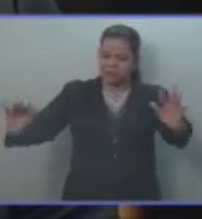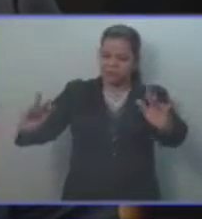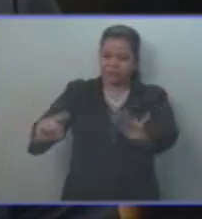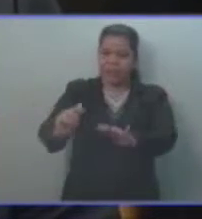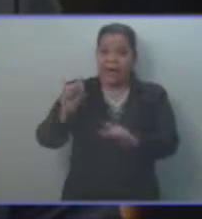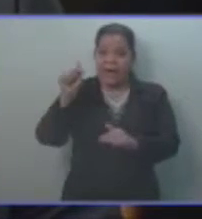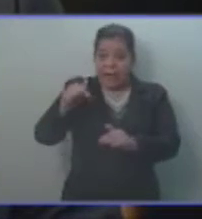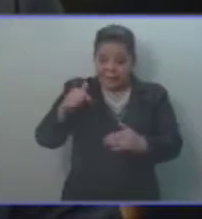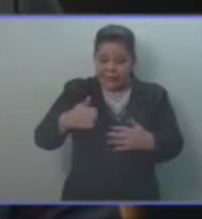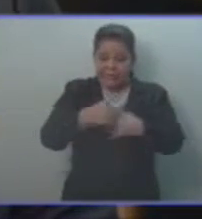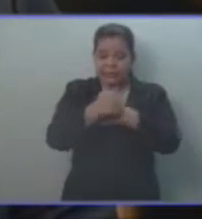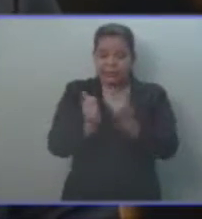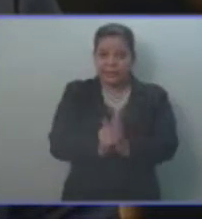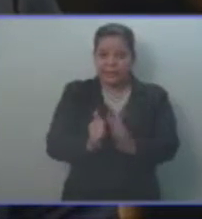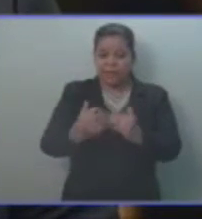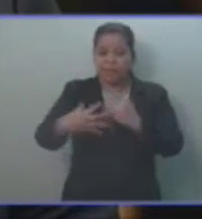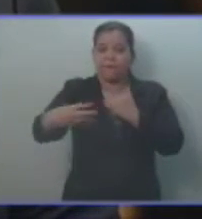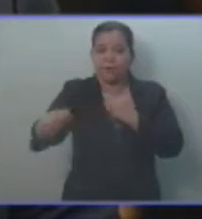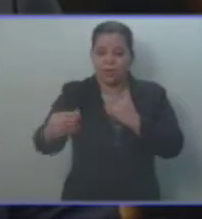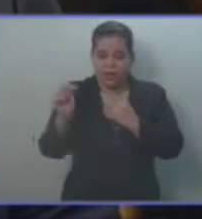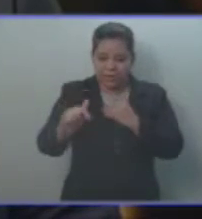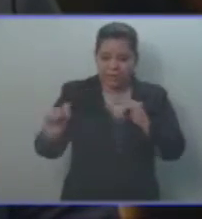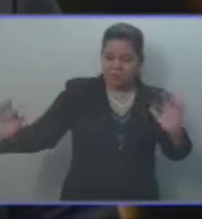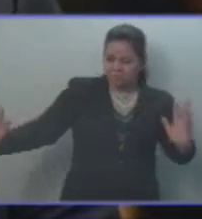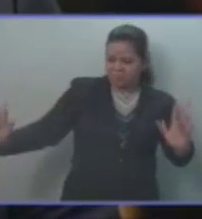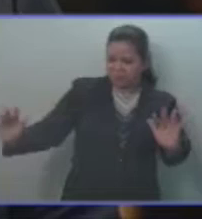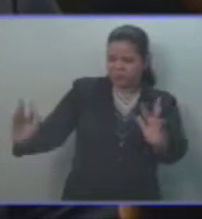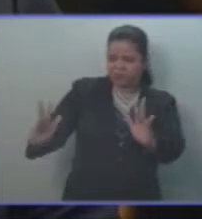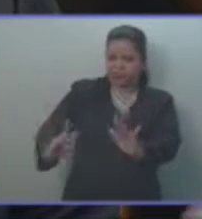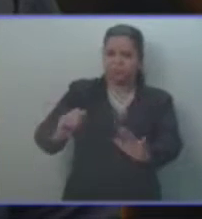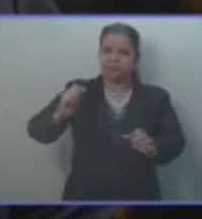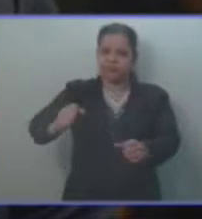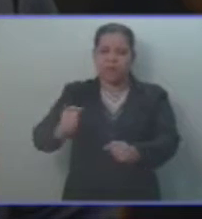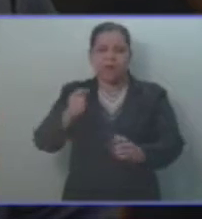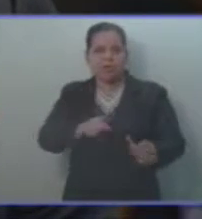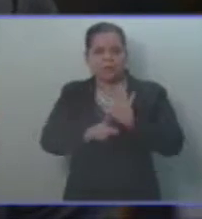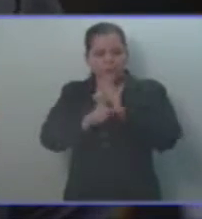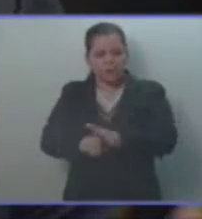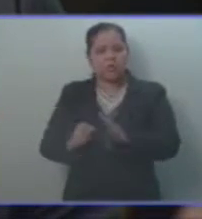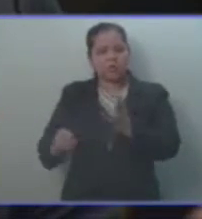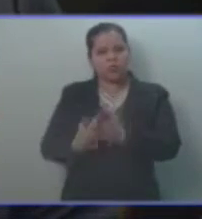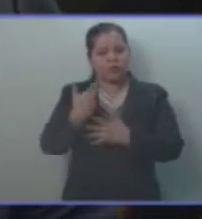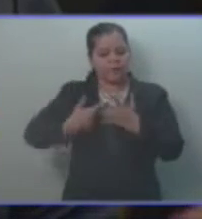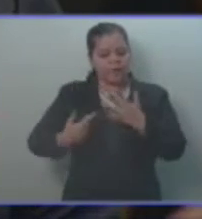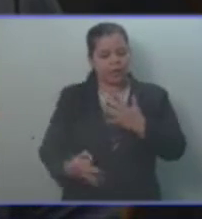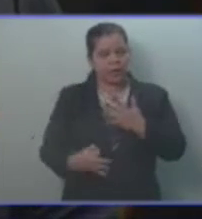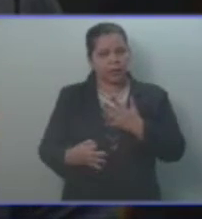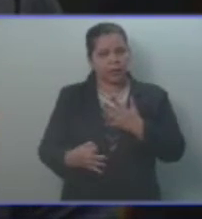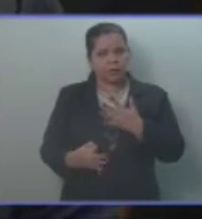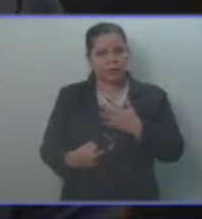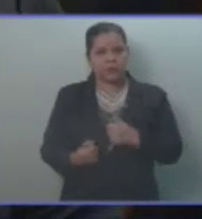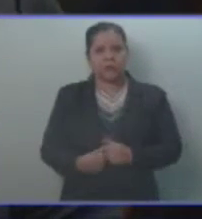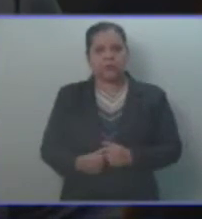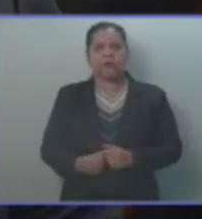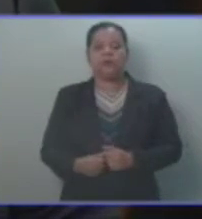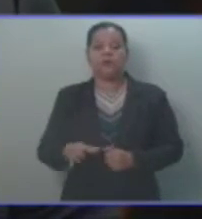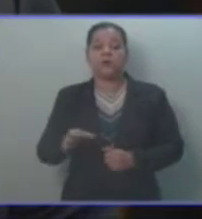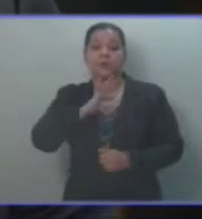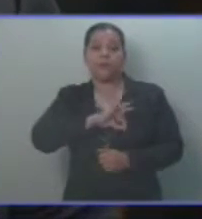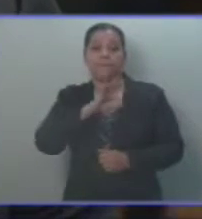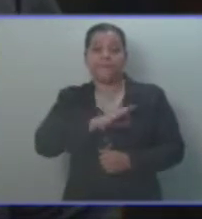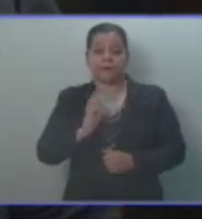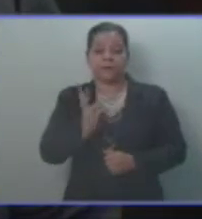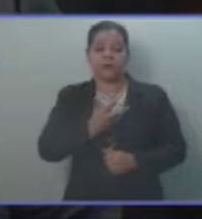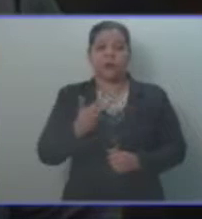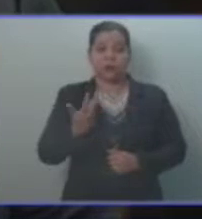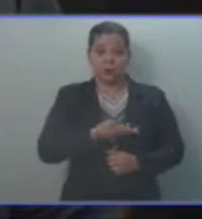hule, exigiendo la aprobación de nueva legislación a beneficio de nuestro